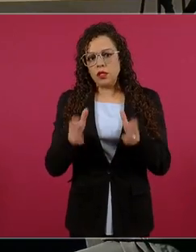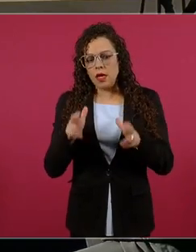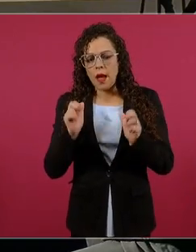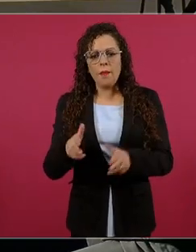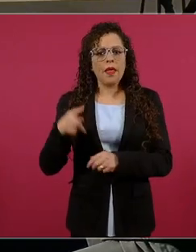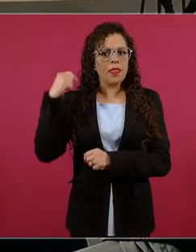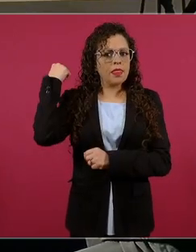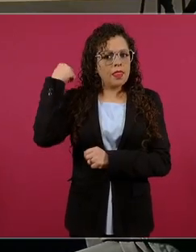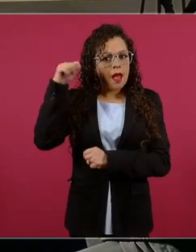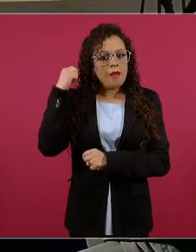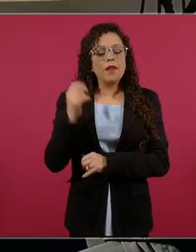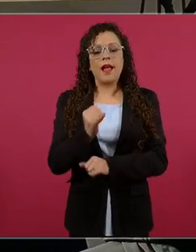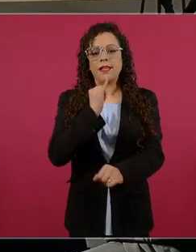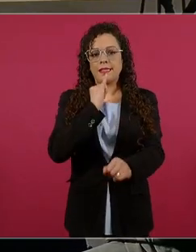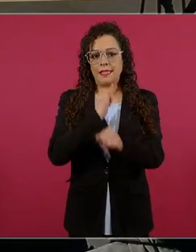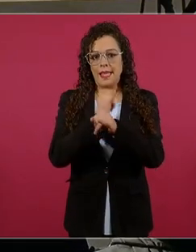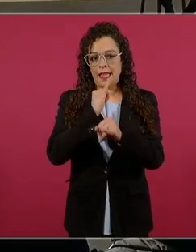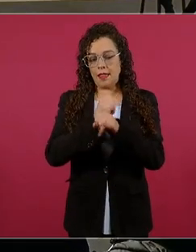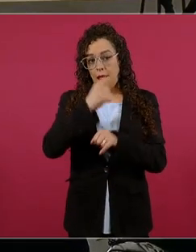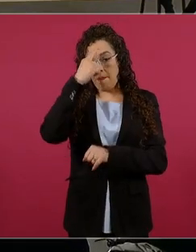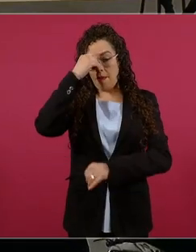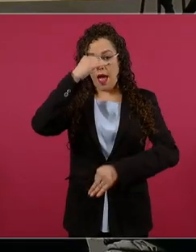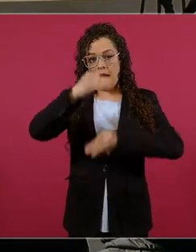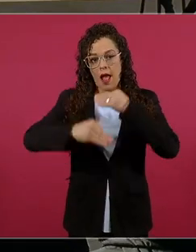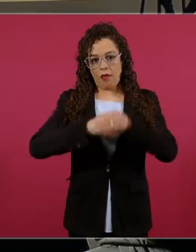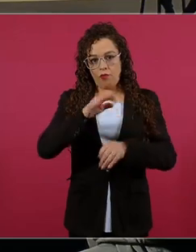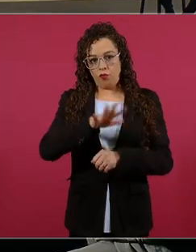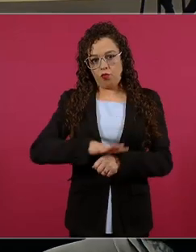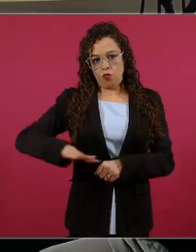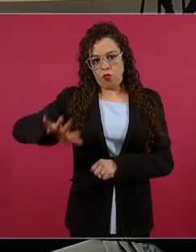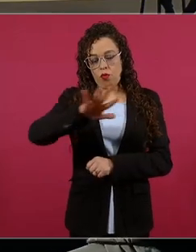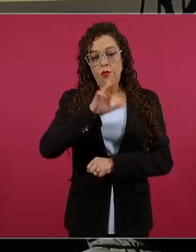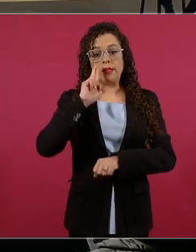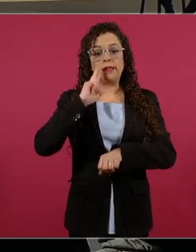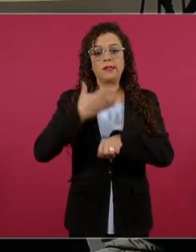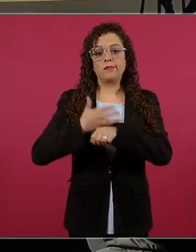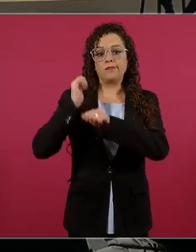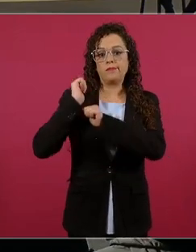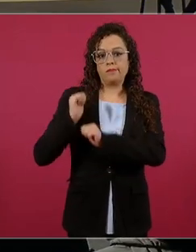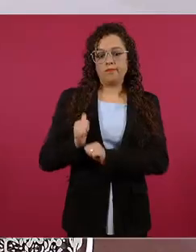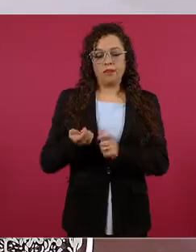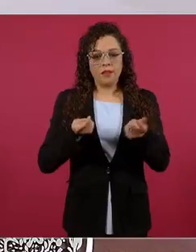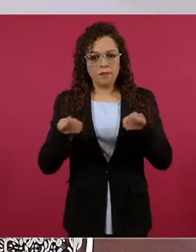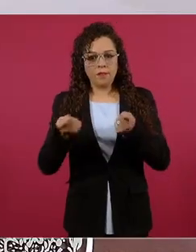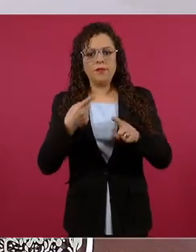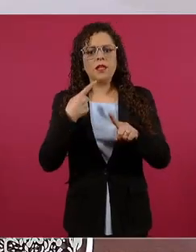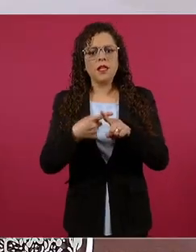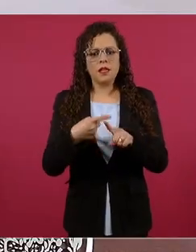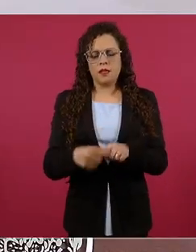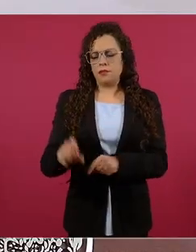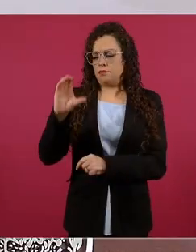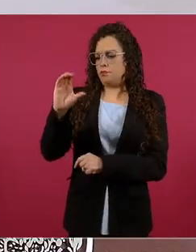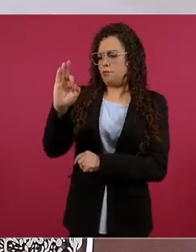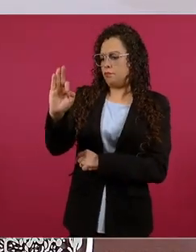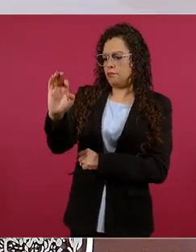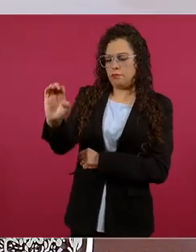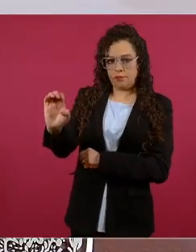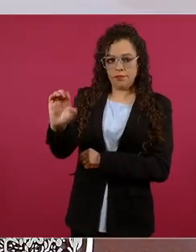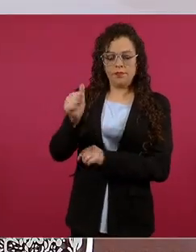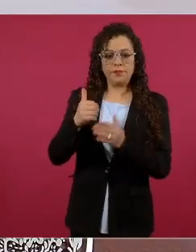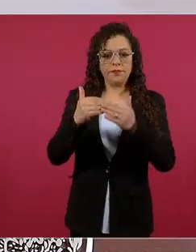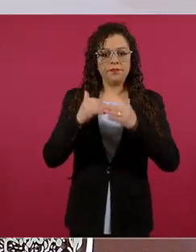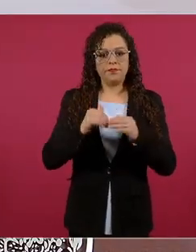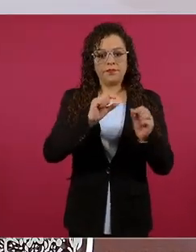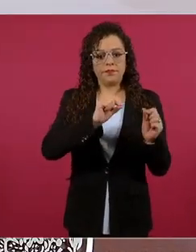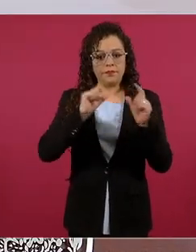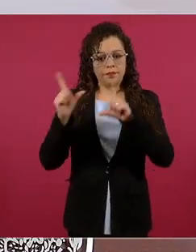través de Internet para Todos, que dirige la Comisión Federal de Electricidad. La siguiente, por favor. Estamos